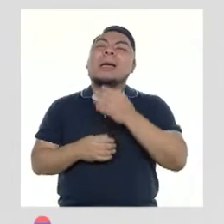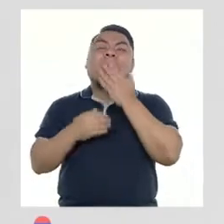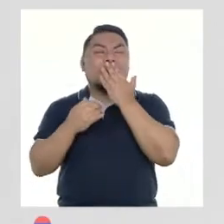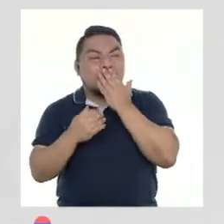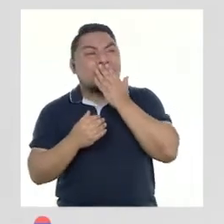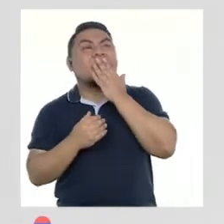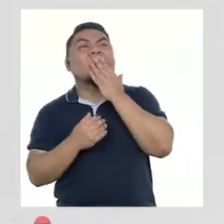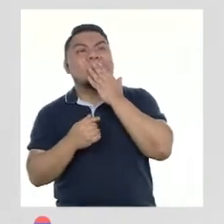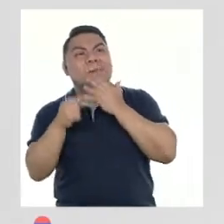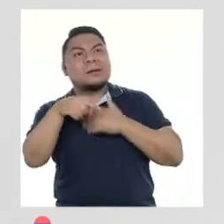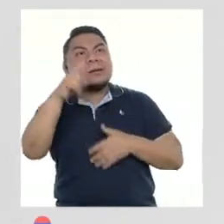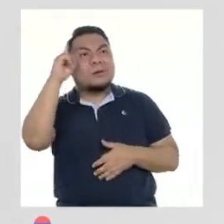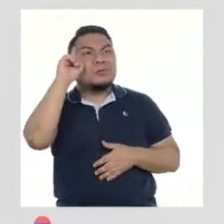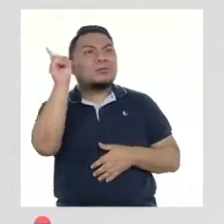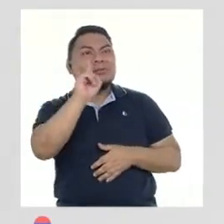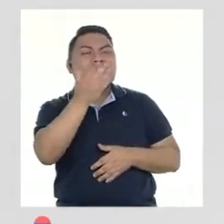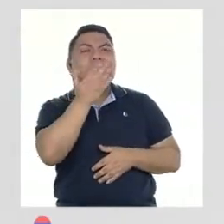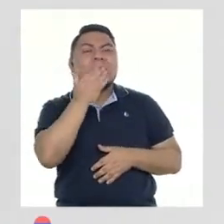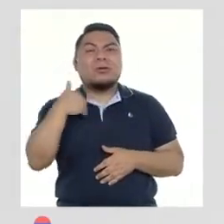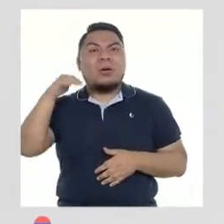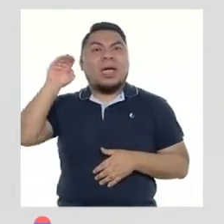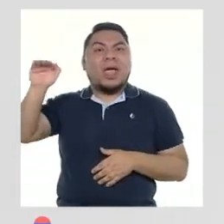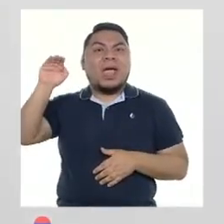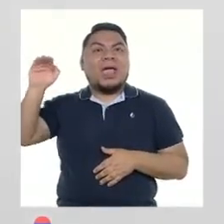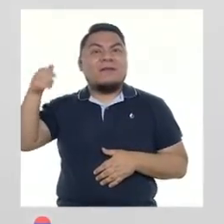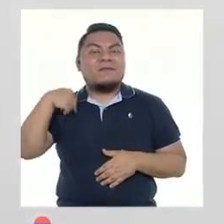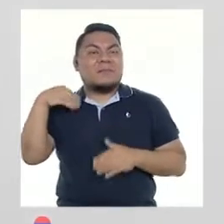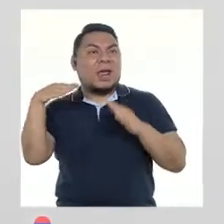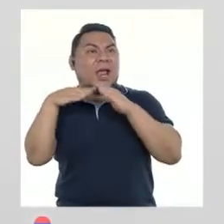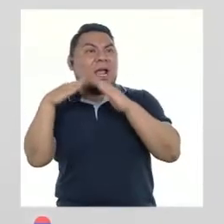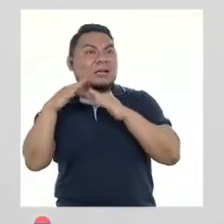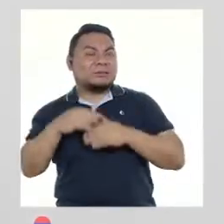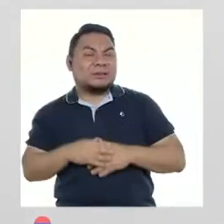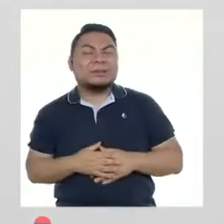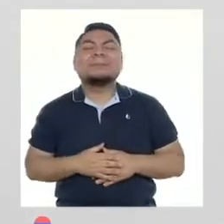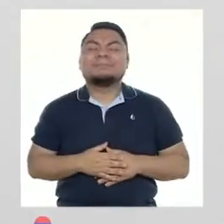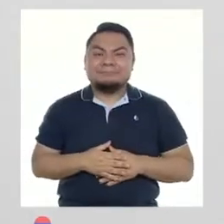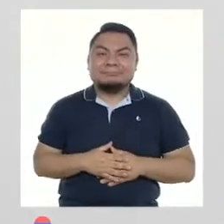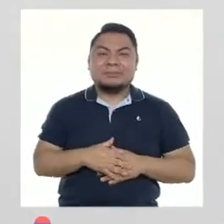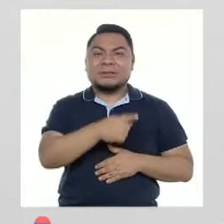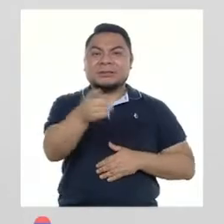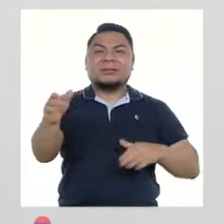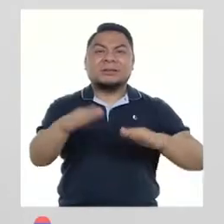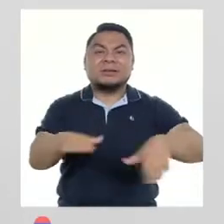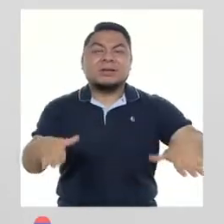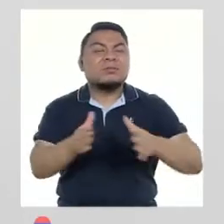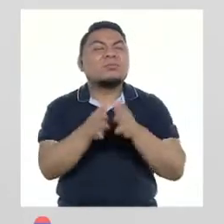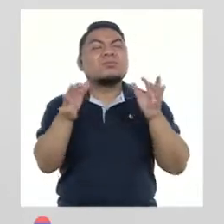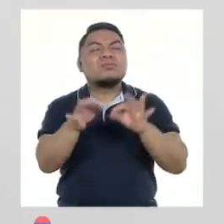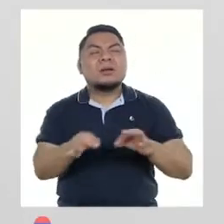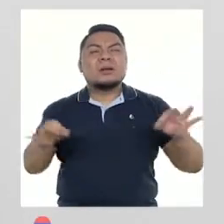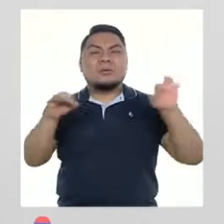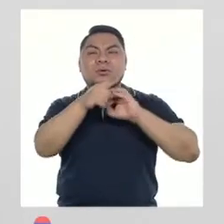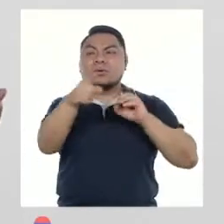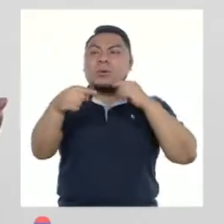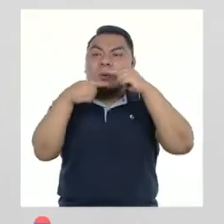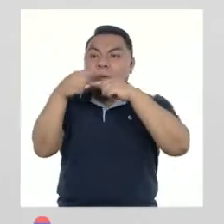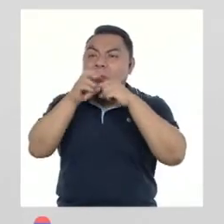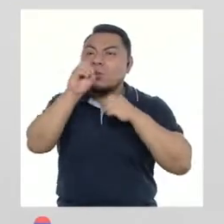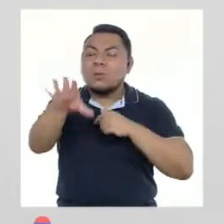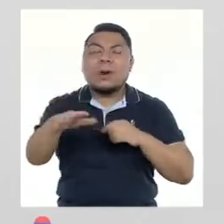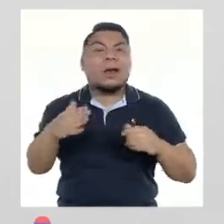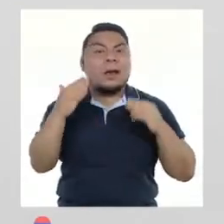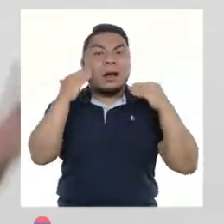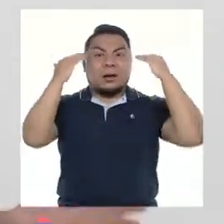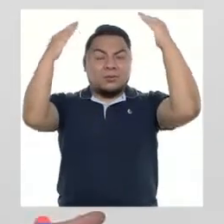¡Eso no sabía! Voy a avisar en mi casa. Niñas y niños, es muy importante que le cuenten a los adultos